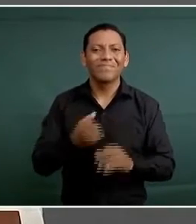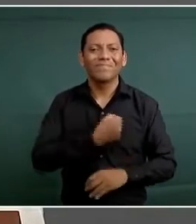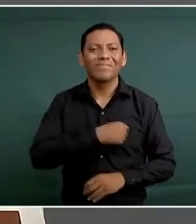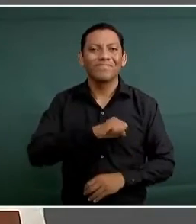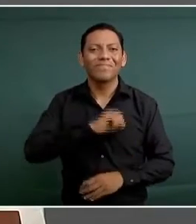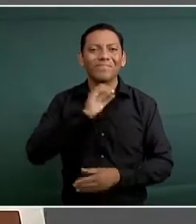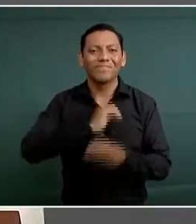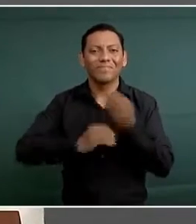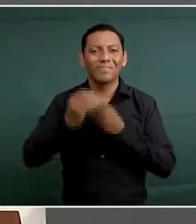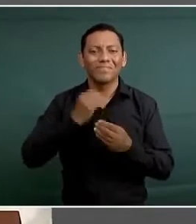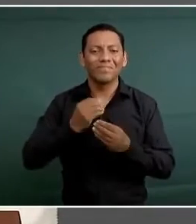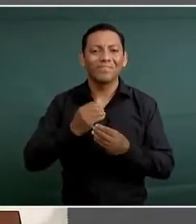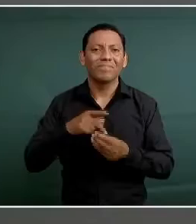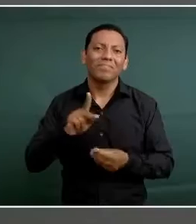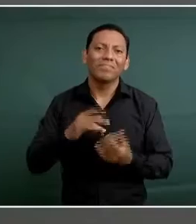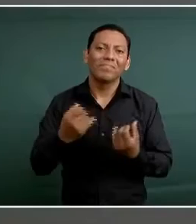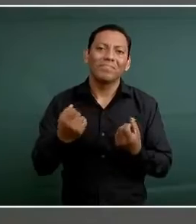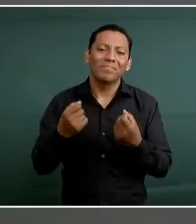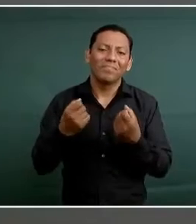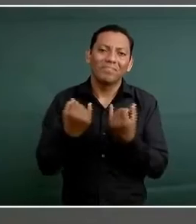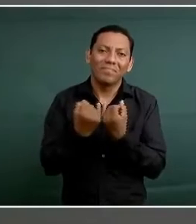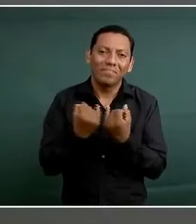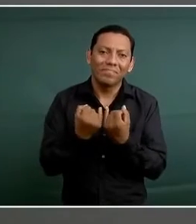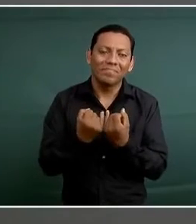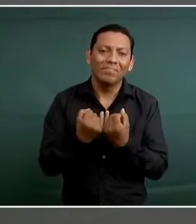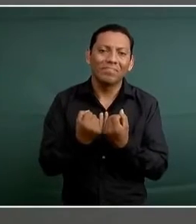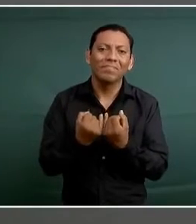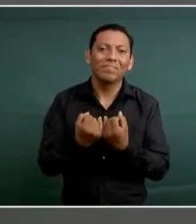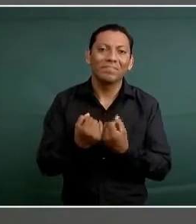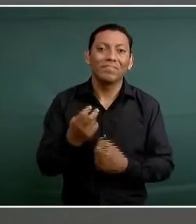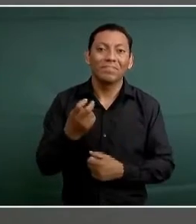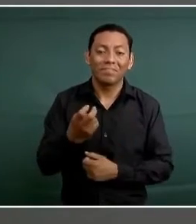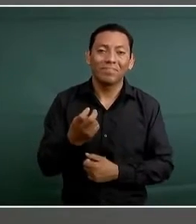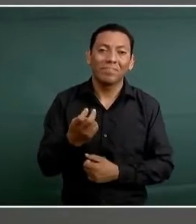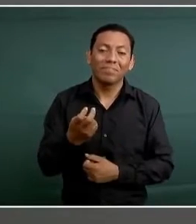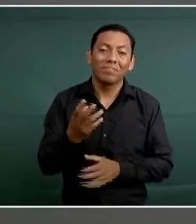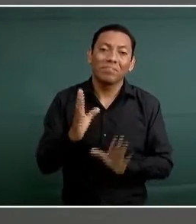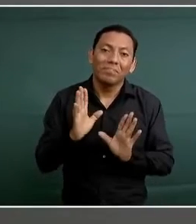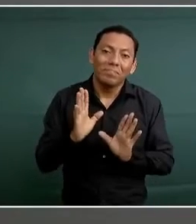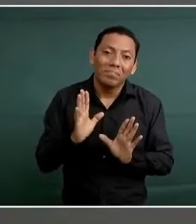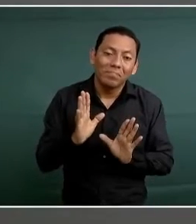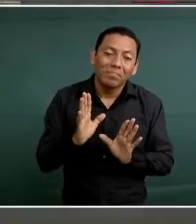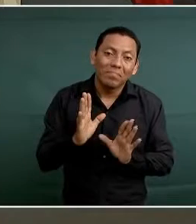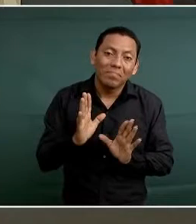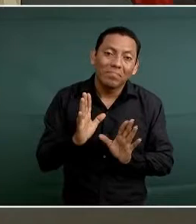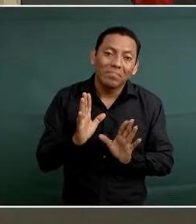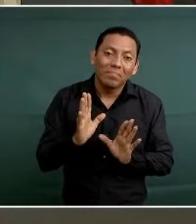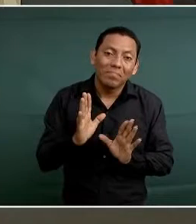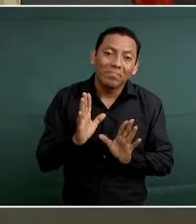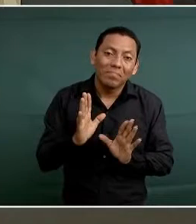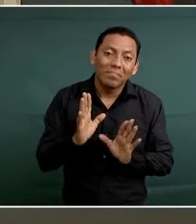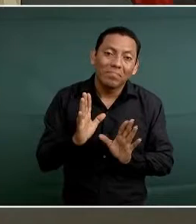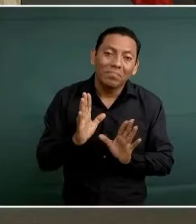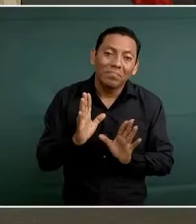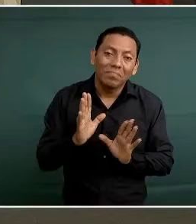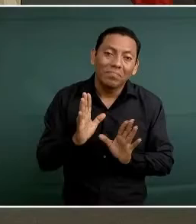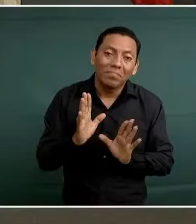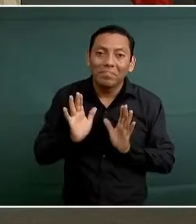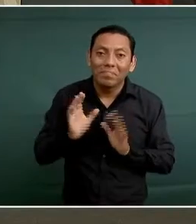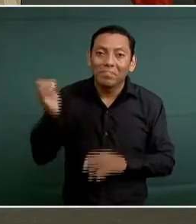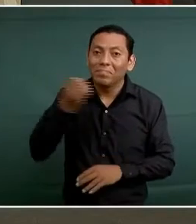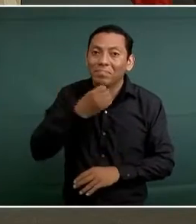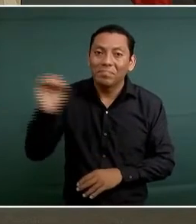pero también eso es voluntario no puede ser